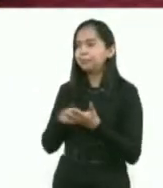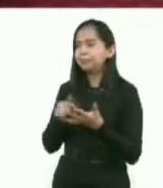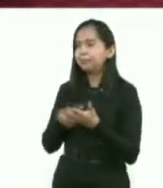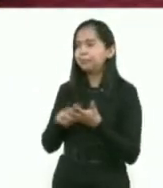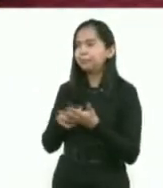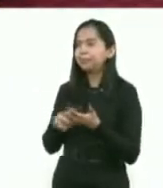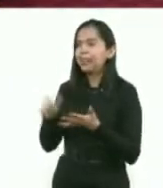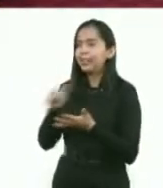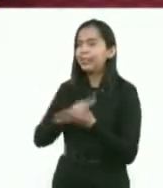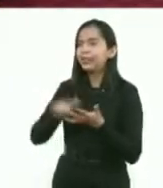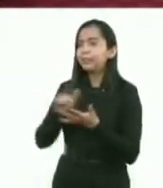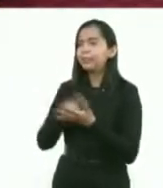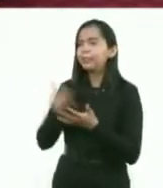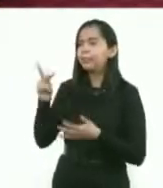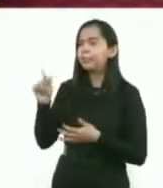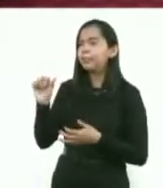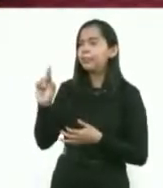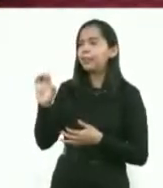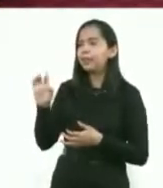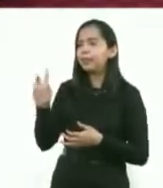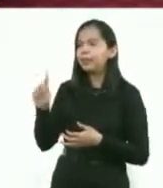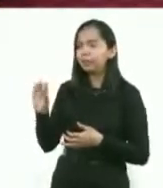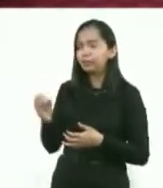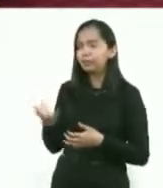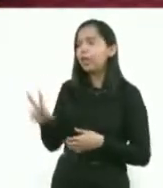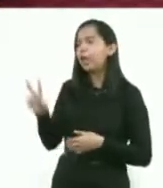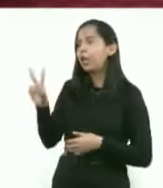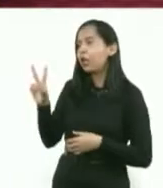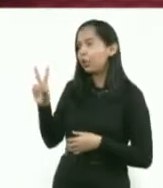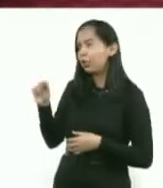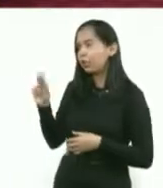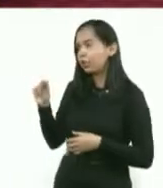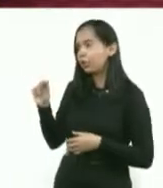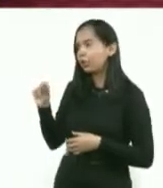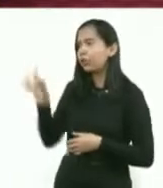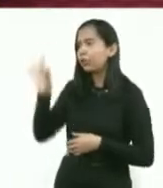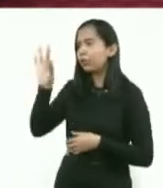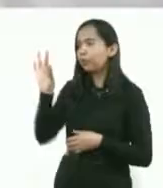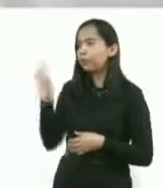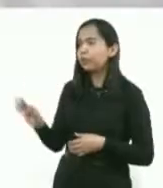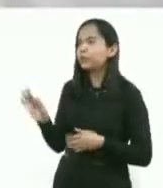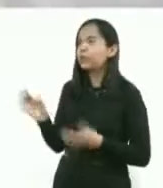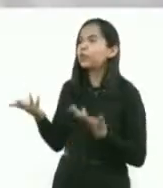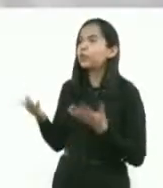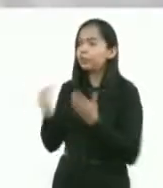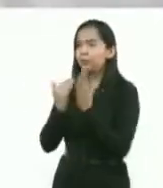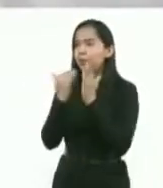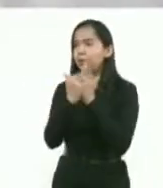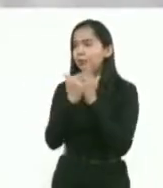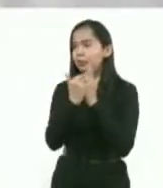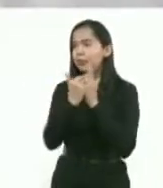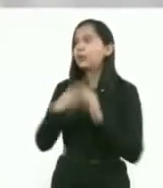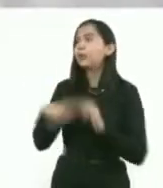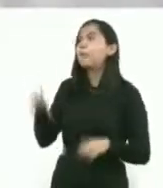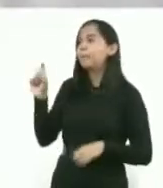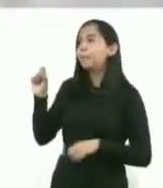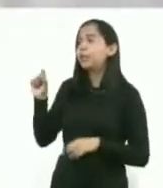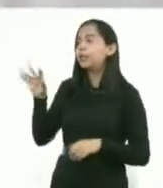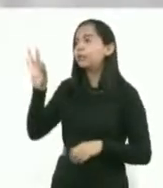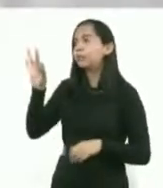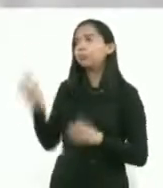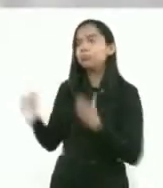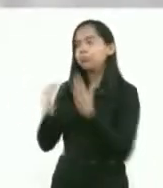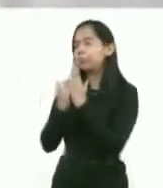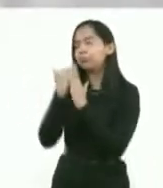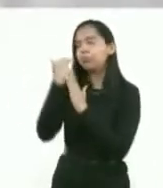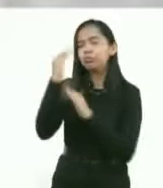de Pareto, el 80% está en el promedio y el 20% no, pero en ese